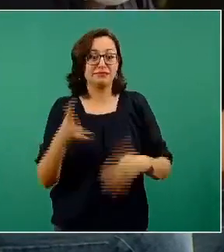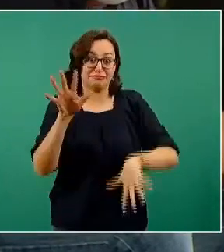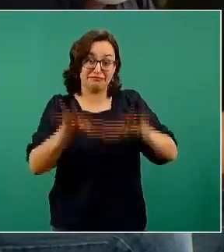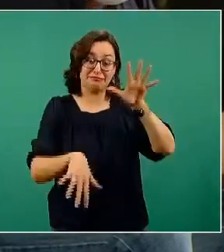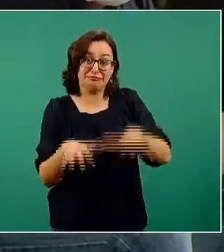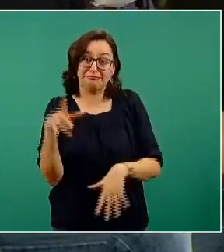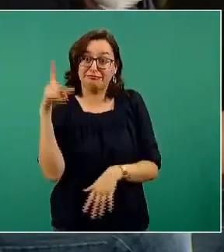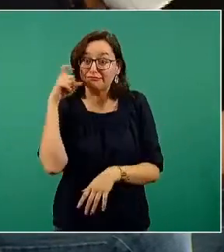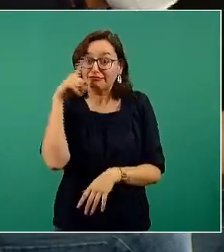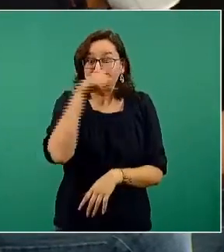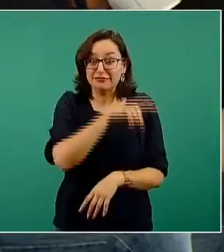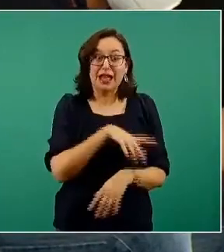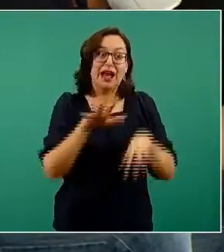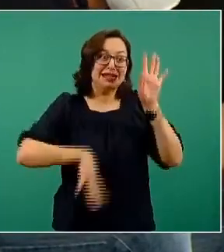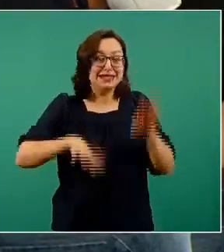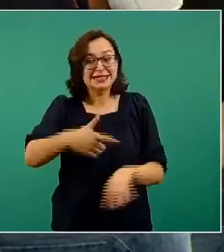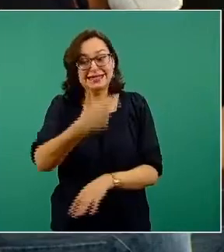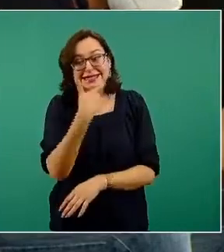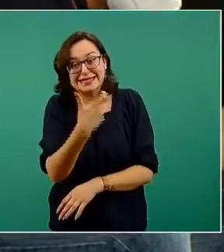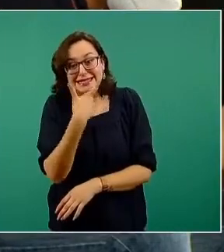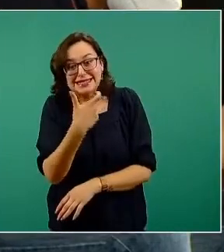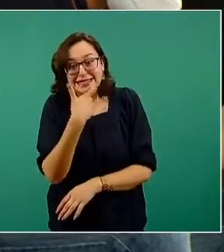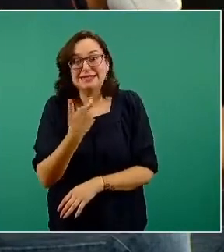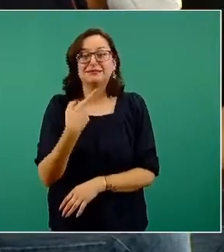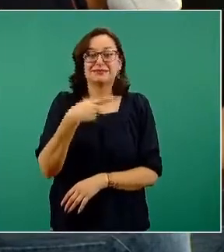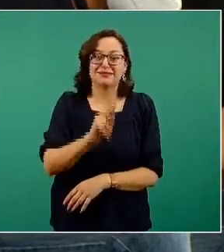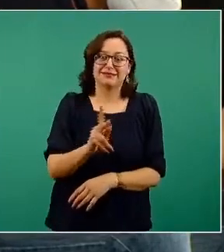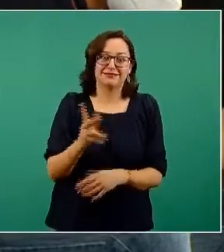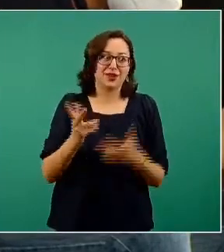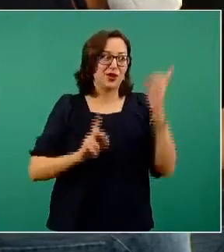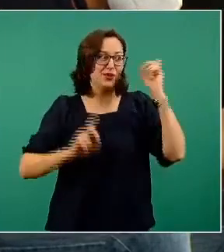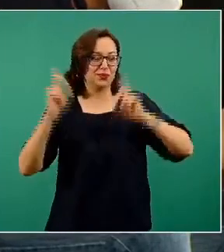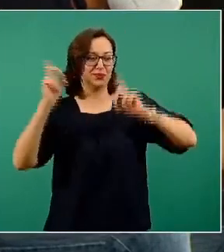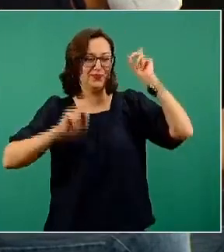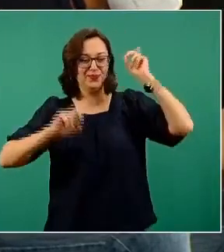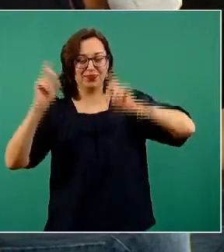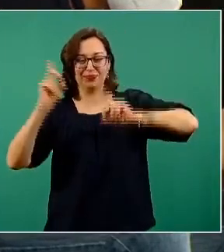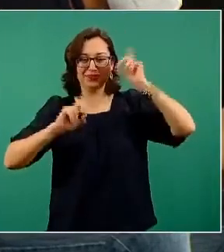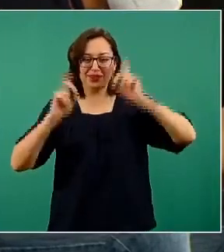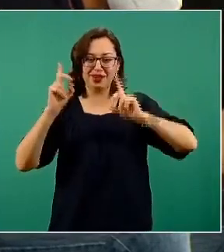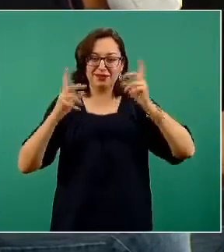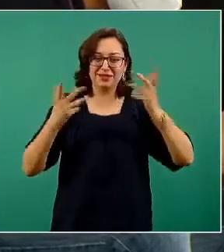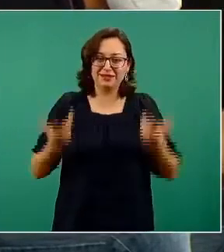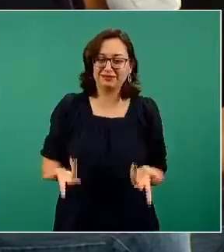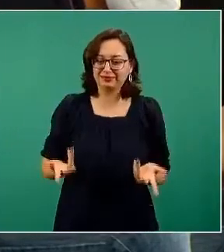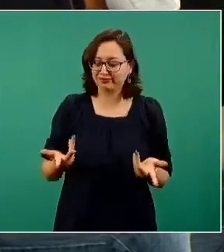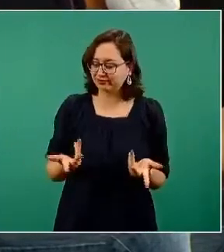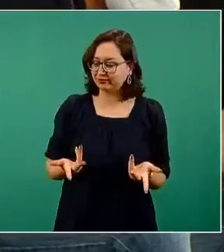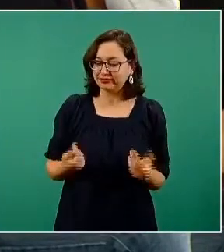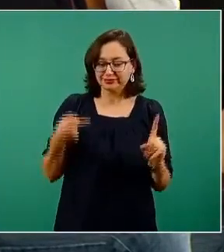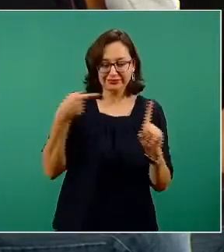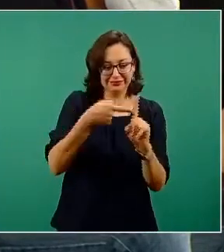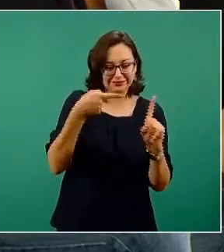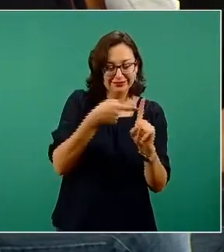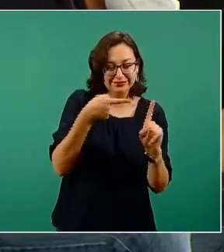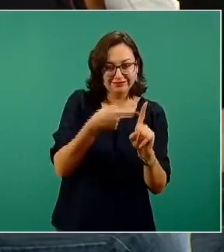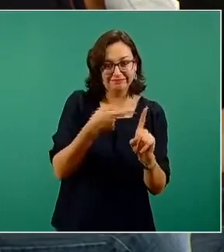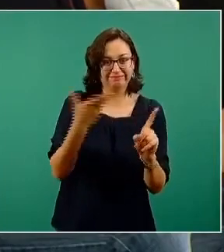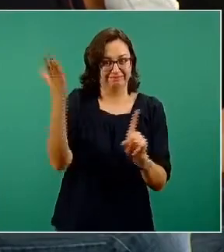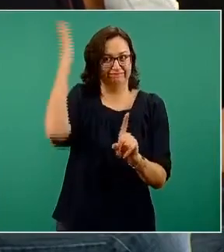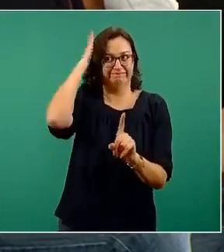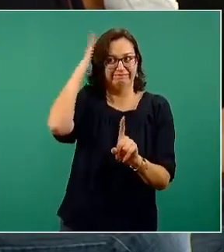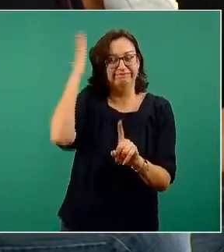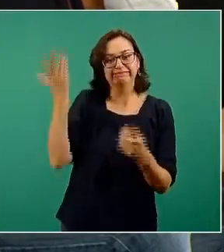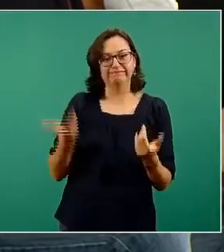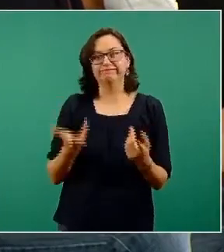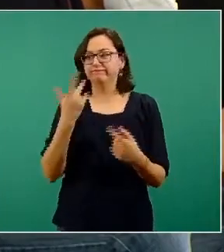pero realmente crea mucha incertidumbre, sobre todo porque es una de las personas que está encabezando precisamente todo este